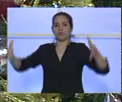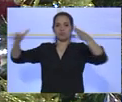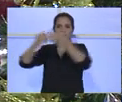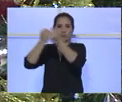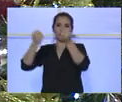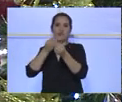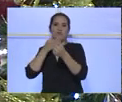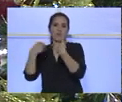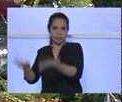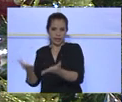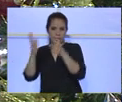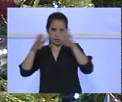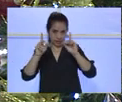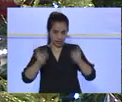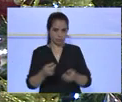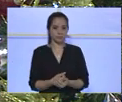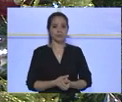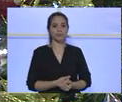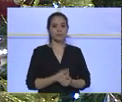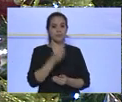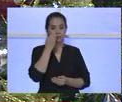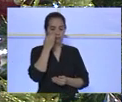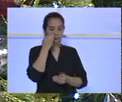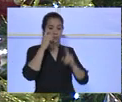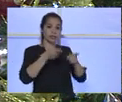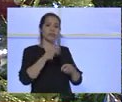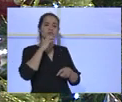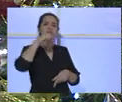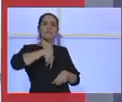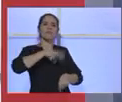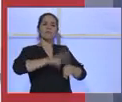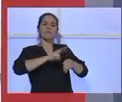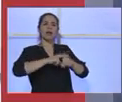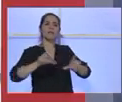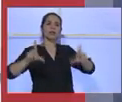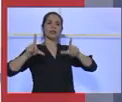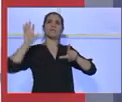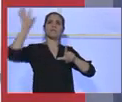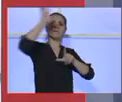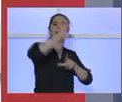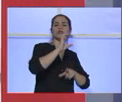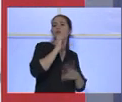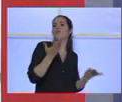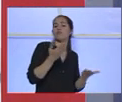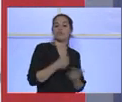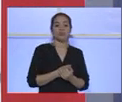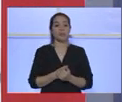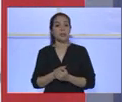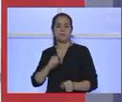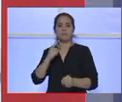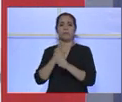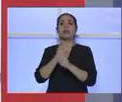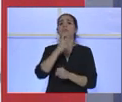en términos internacionales, especialmente con lo que tiene que ver con la imagen país? Bueno, lo primero es tener presencia a nivel internacional